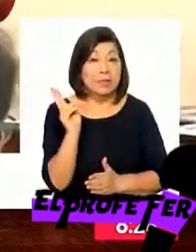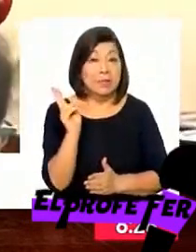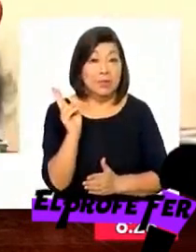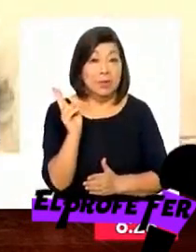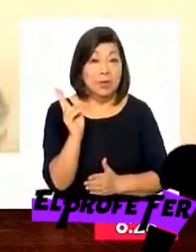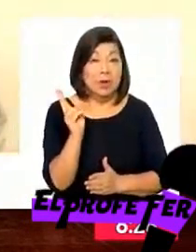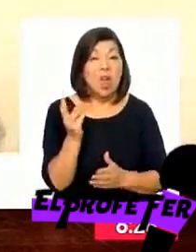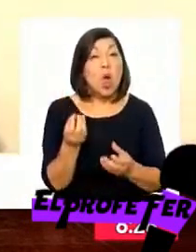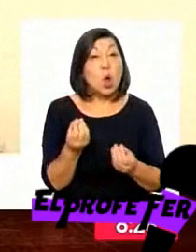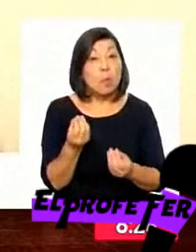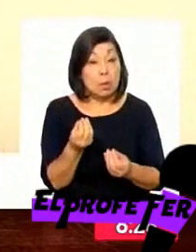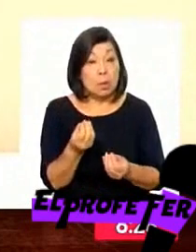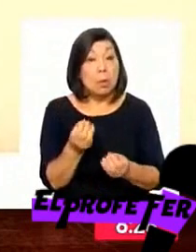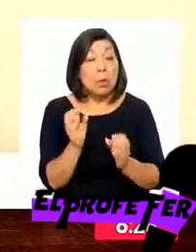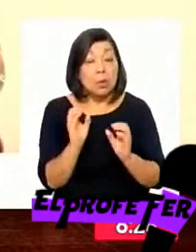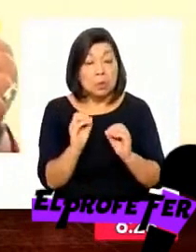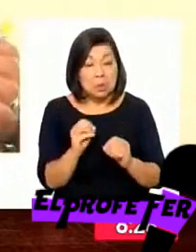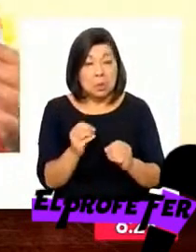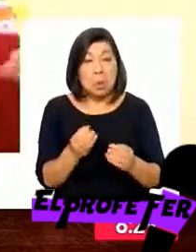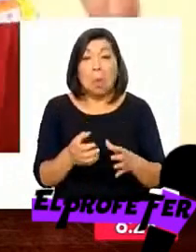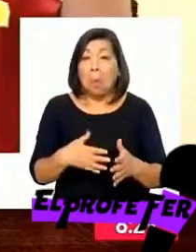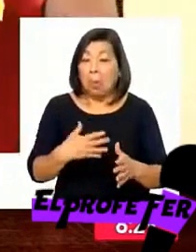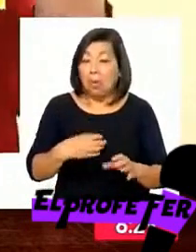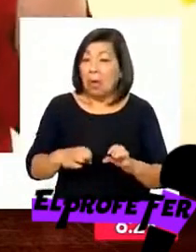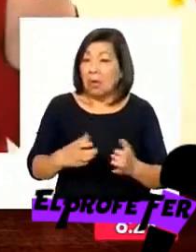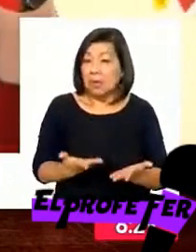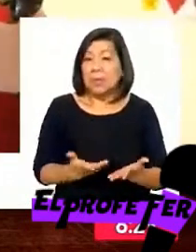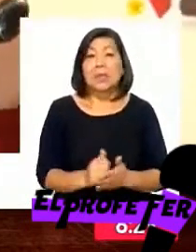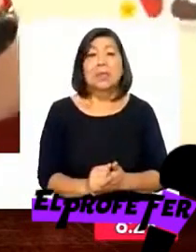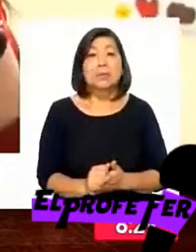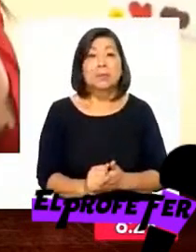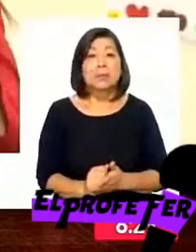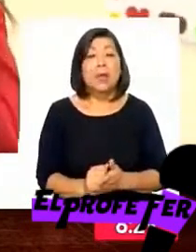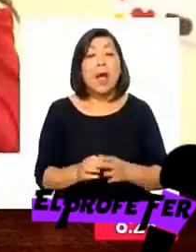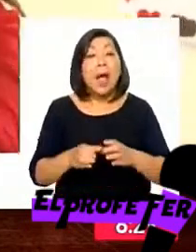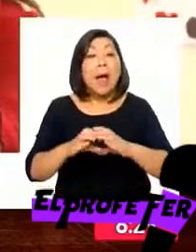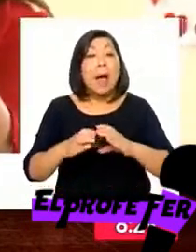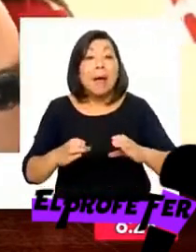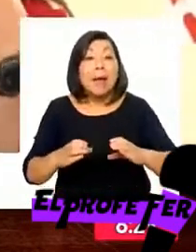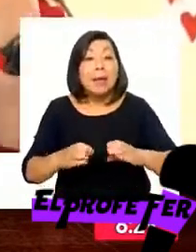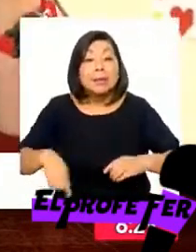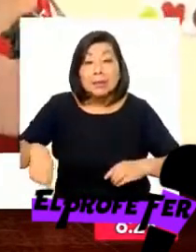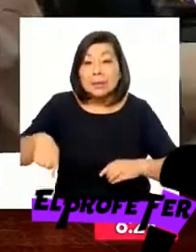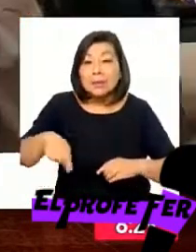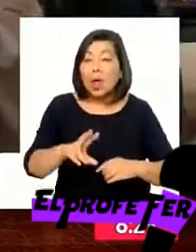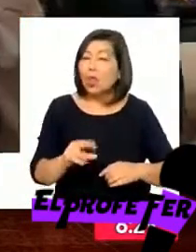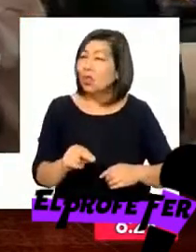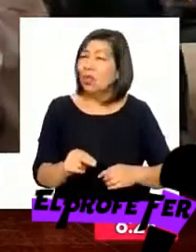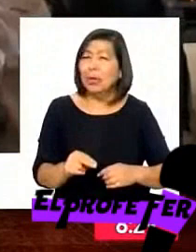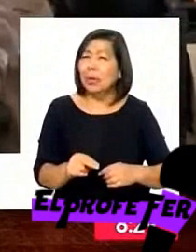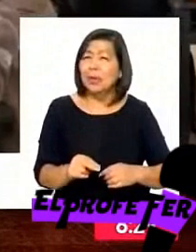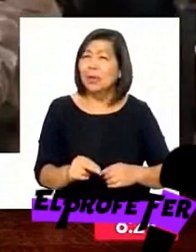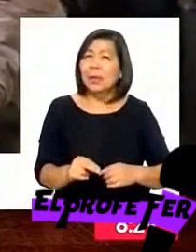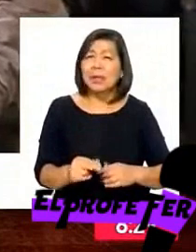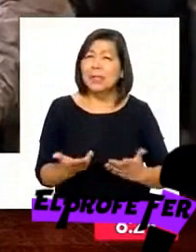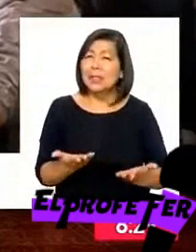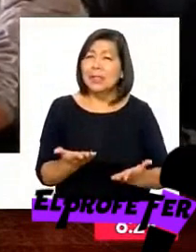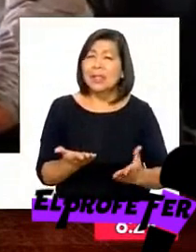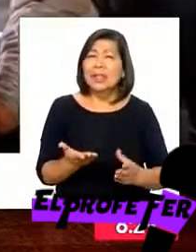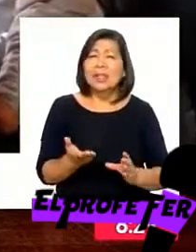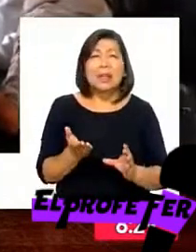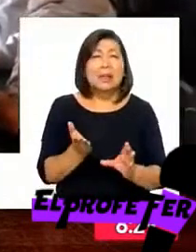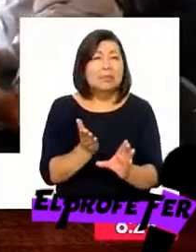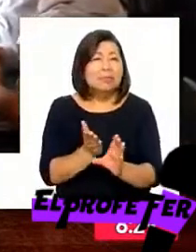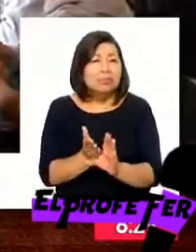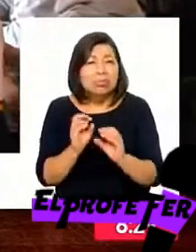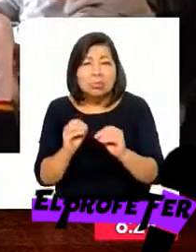profesores están en condiciones de realizar actividades en aula. O sea, no son sesiones de tipo psicoterapia que